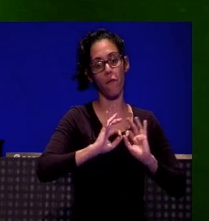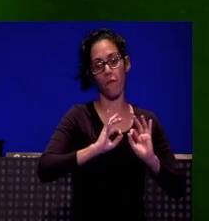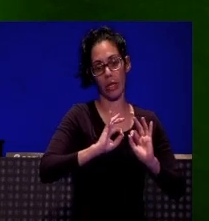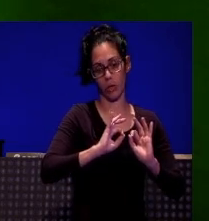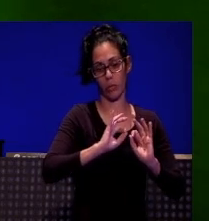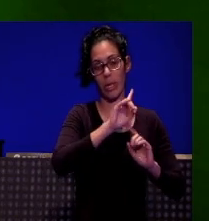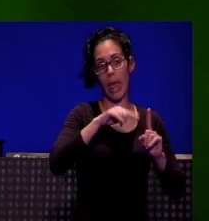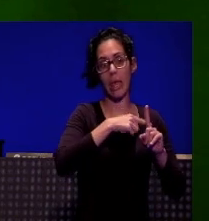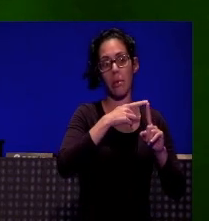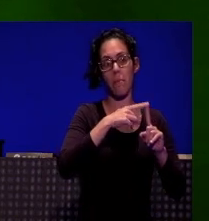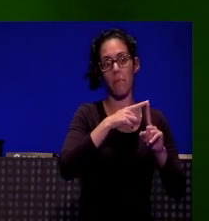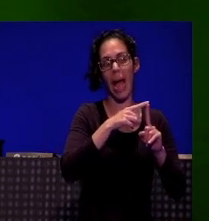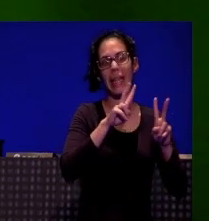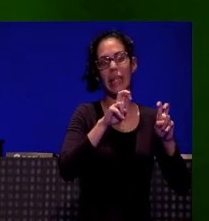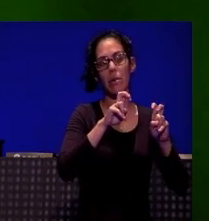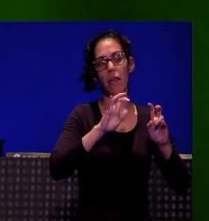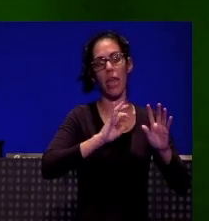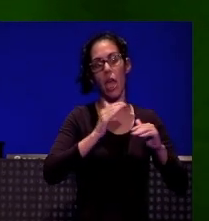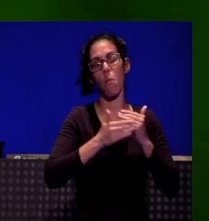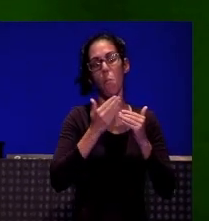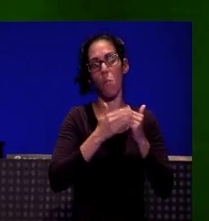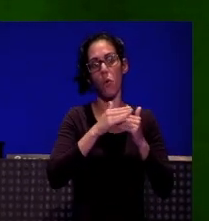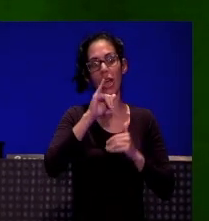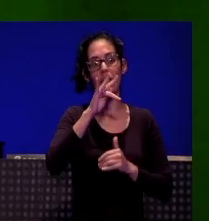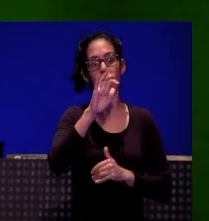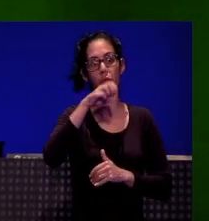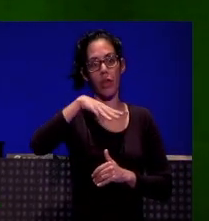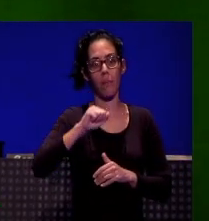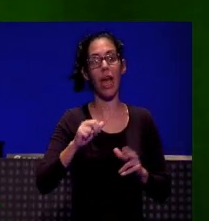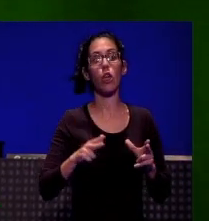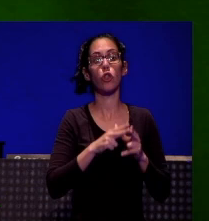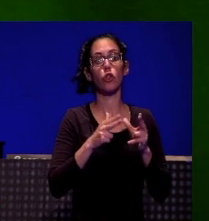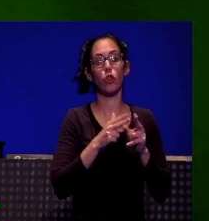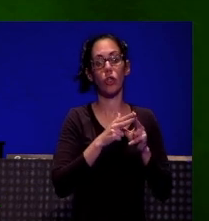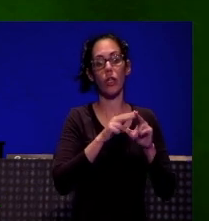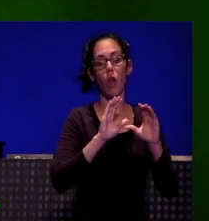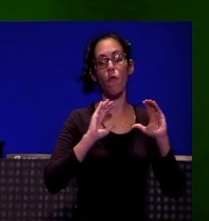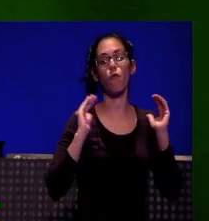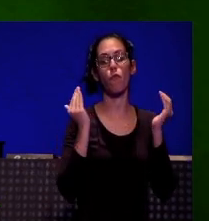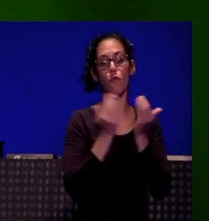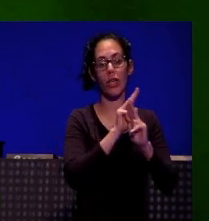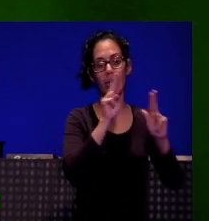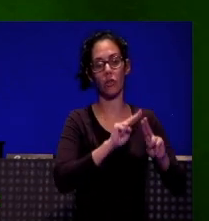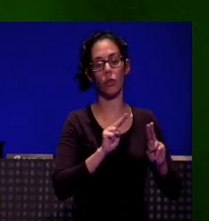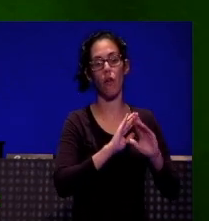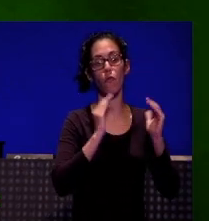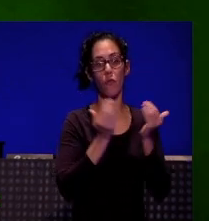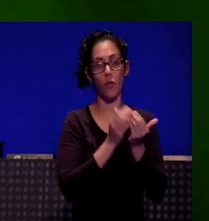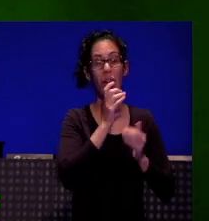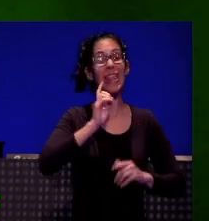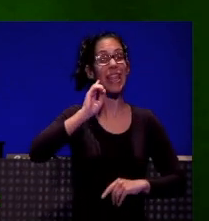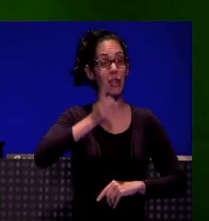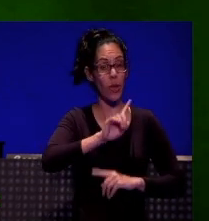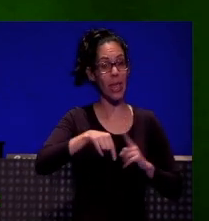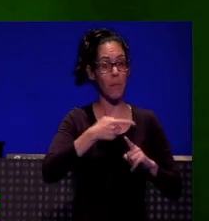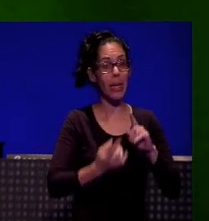en ifema socia de womenalia miembro de international women forum fue directora de lanzador a impulsora